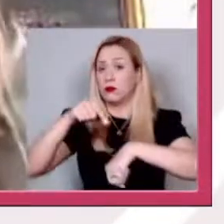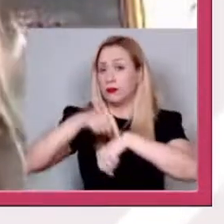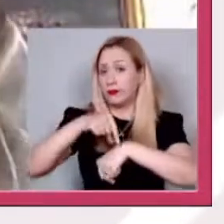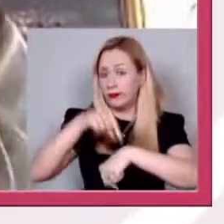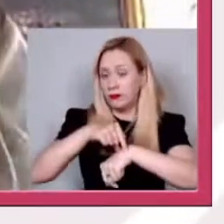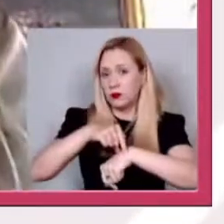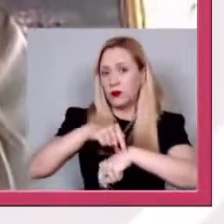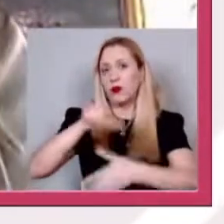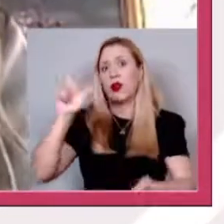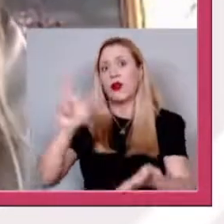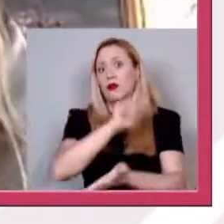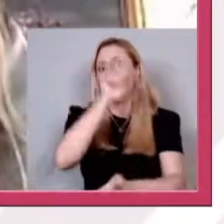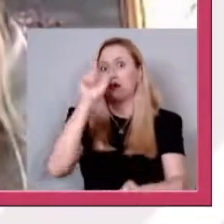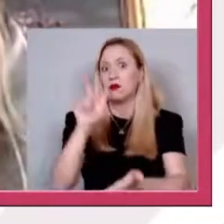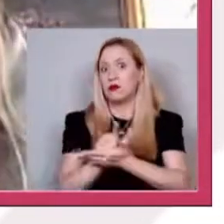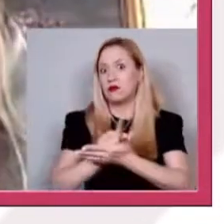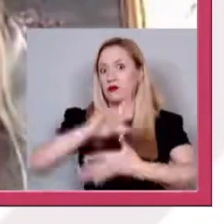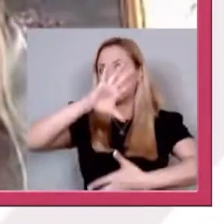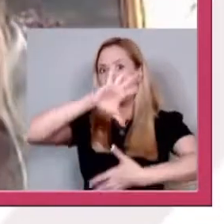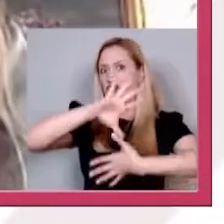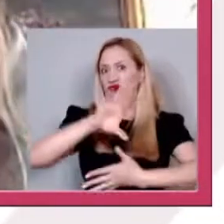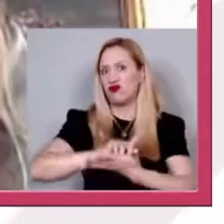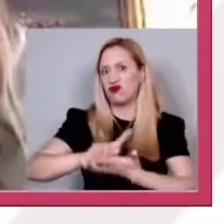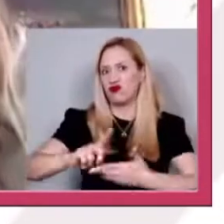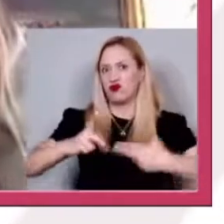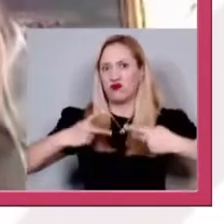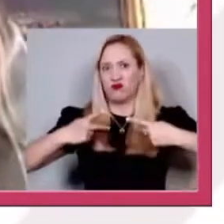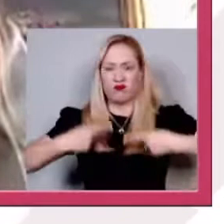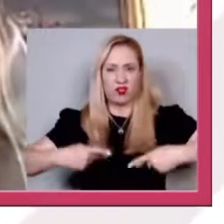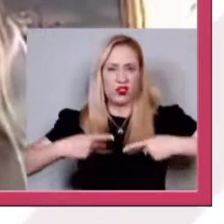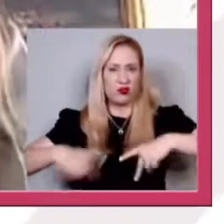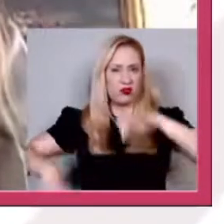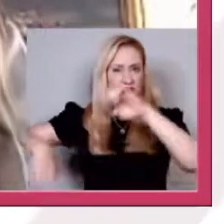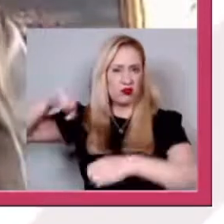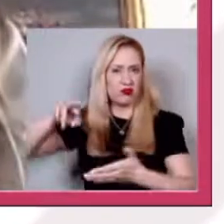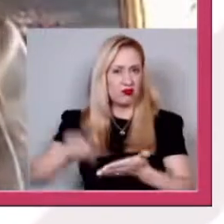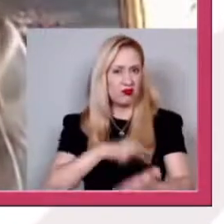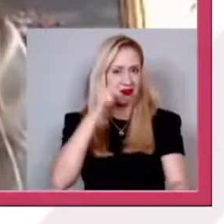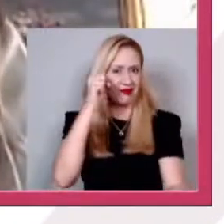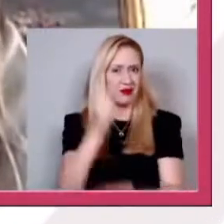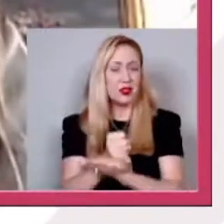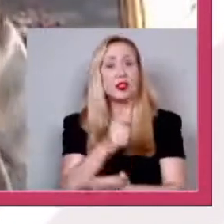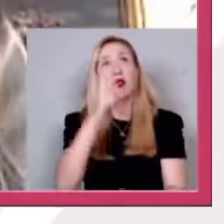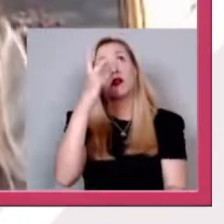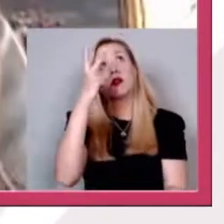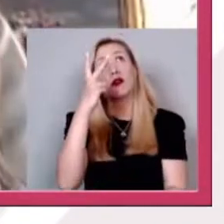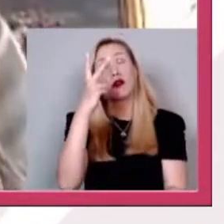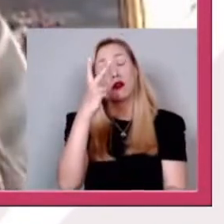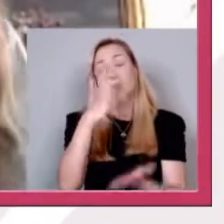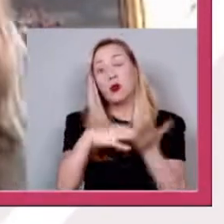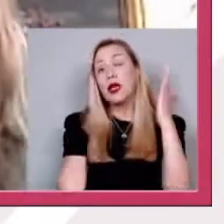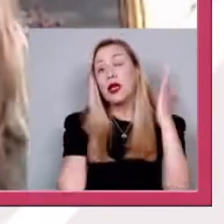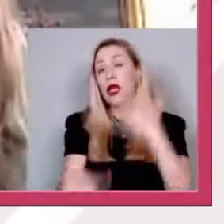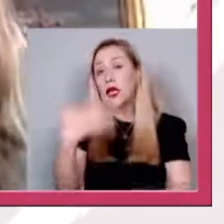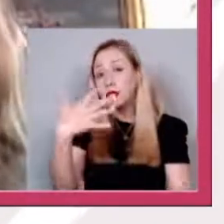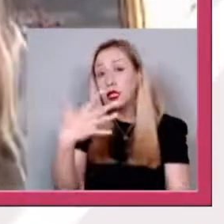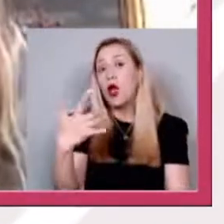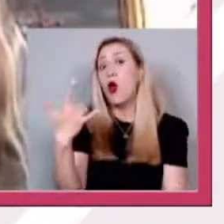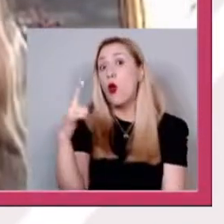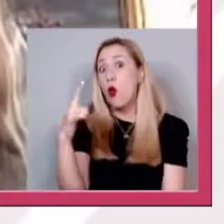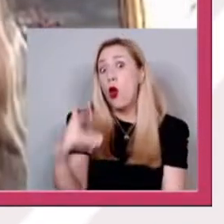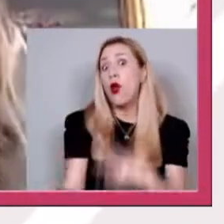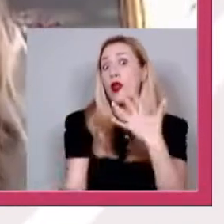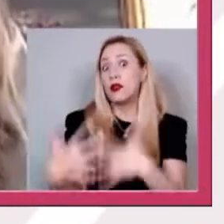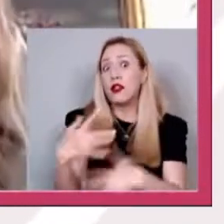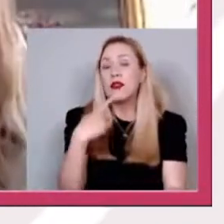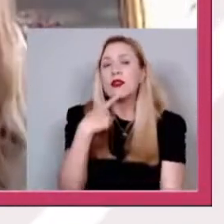Interamericana sobre la Protección de los Derechos Humanos de las Personas Mayores fue declarada el 15 de julio de 2015, y garantiza